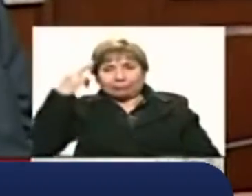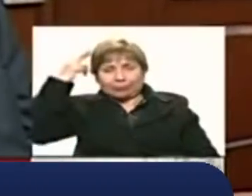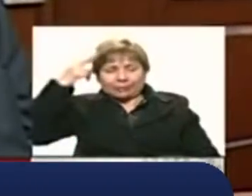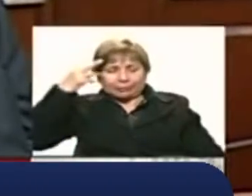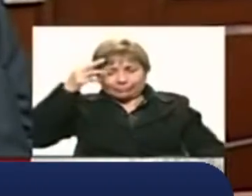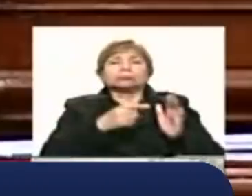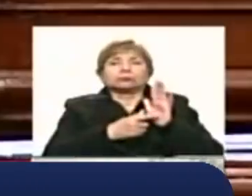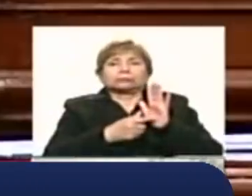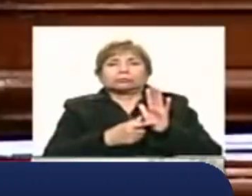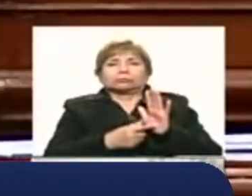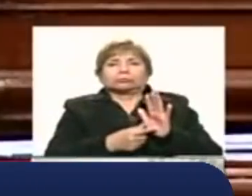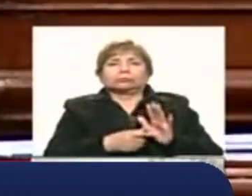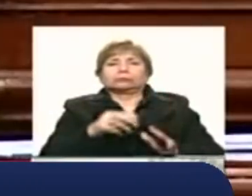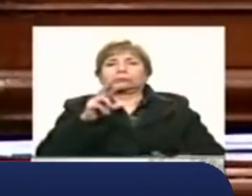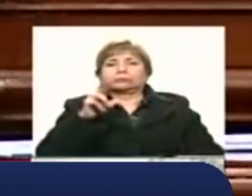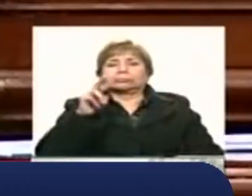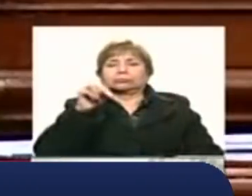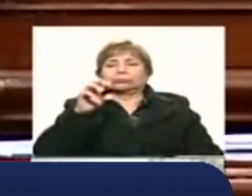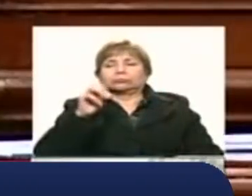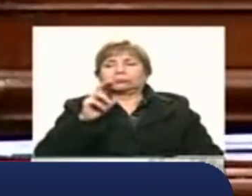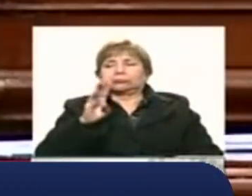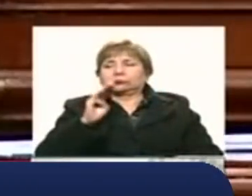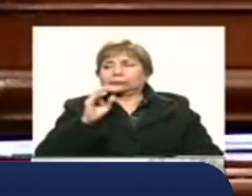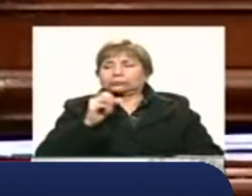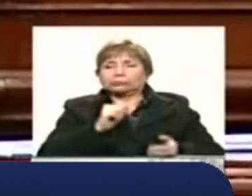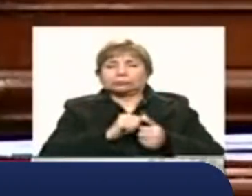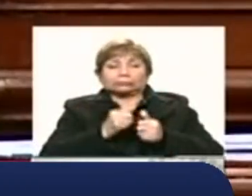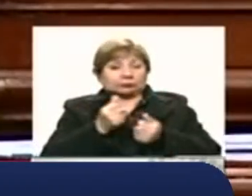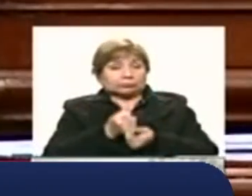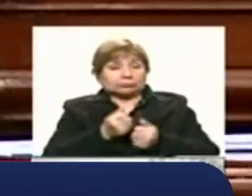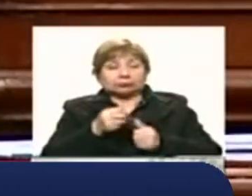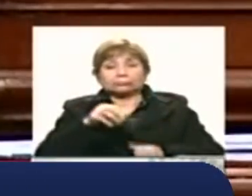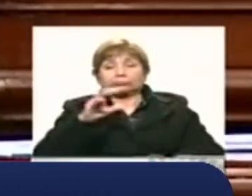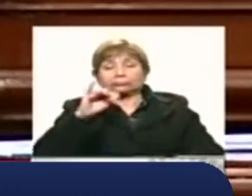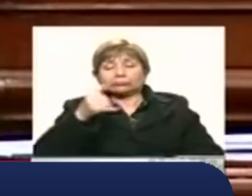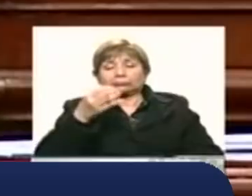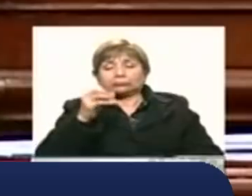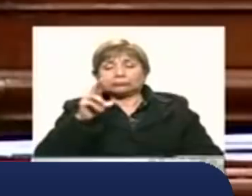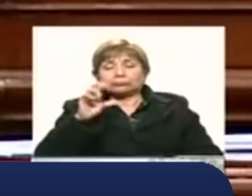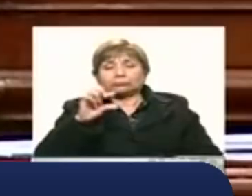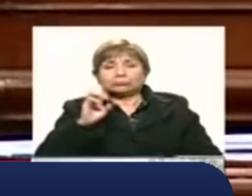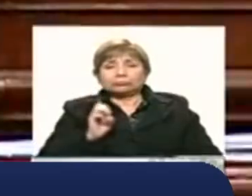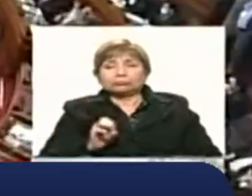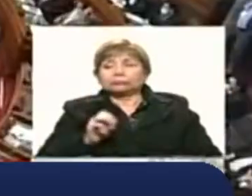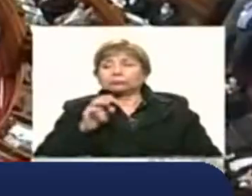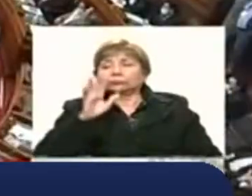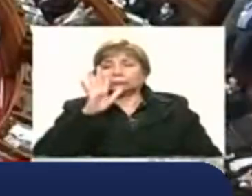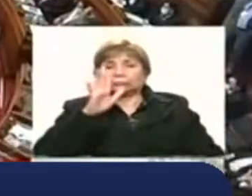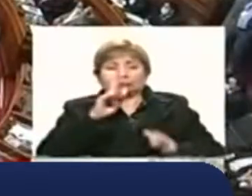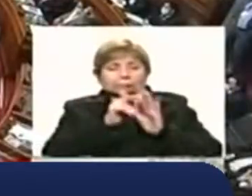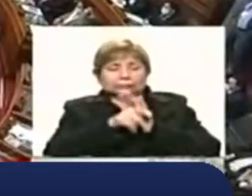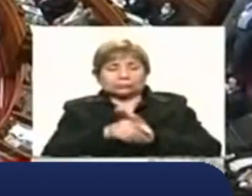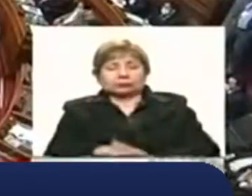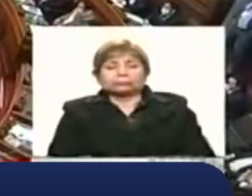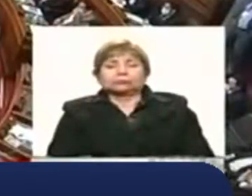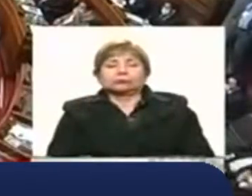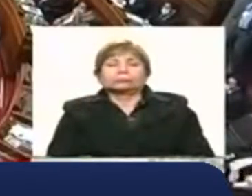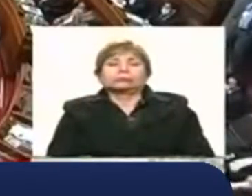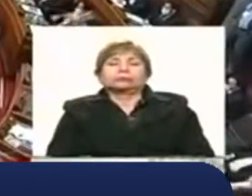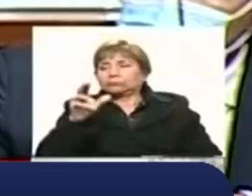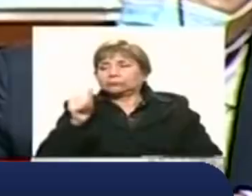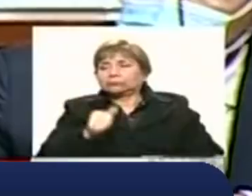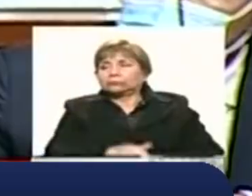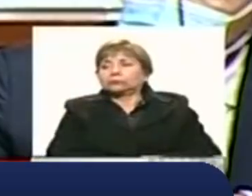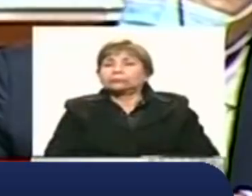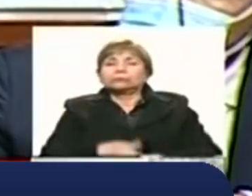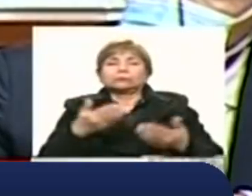a decidir, tomando en cuenta la contabilidad, son Acción Popular, me parece, y APP, ¿no?, los que van a inclinar la balanza en favor o